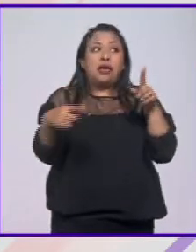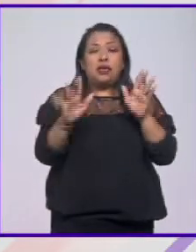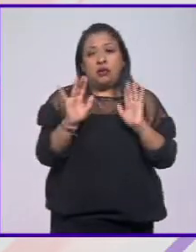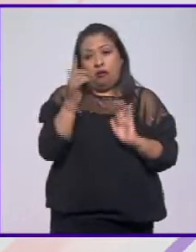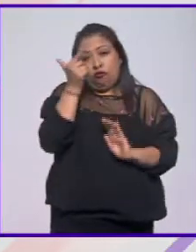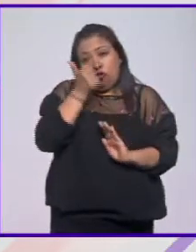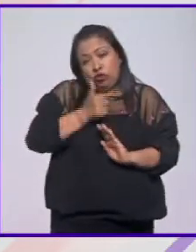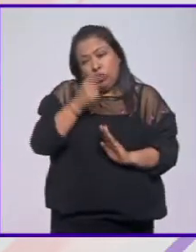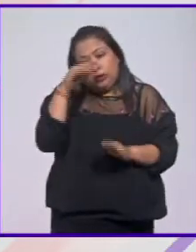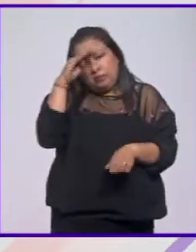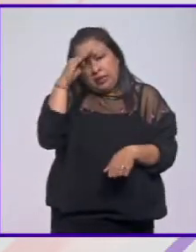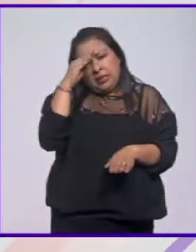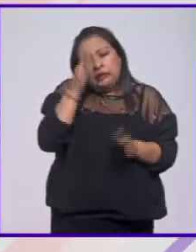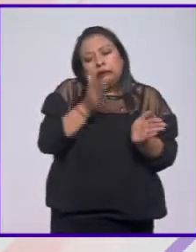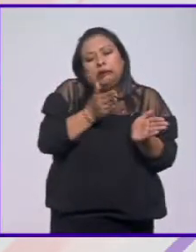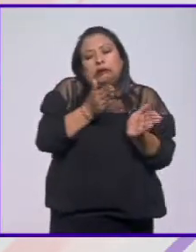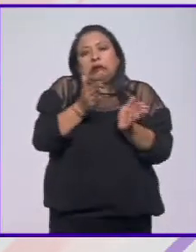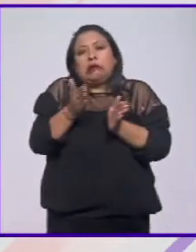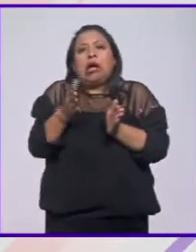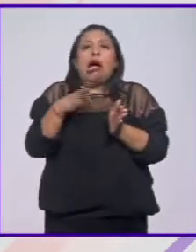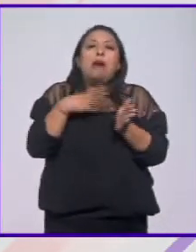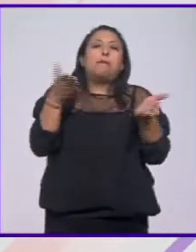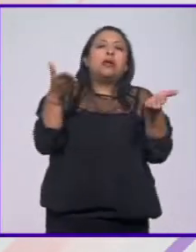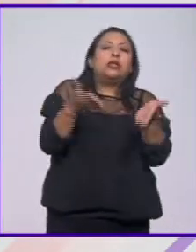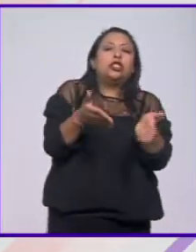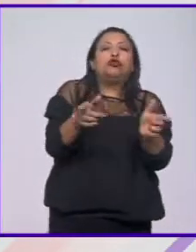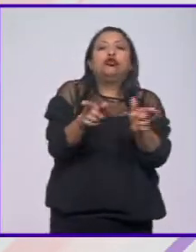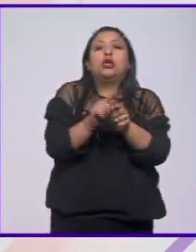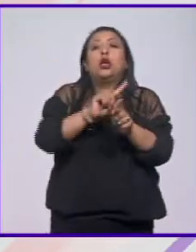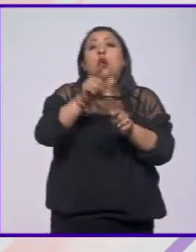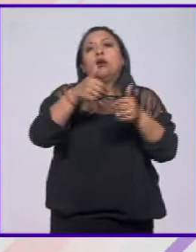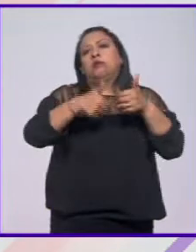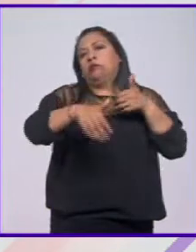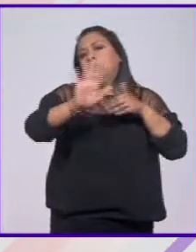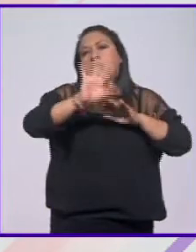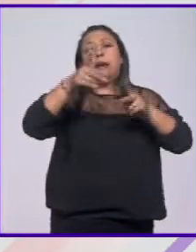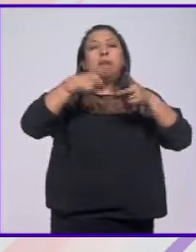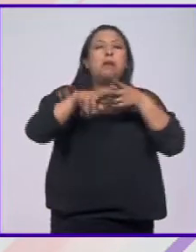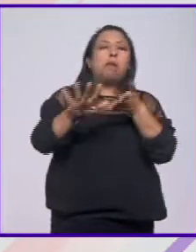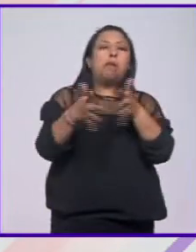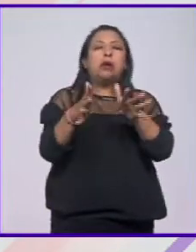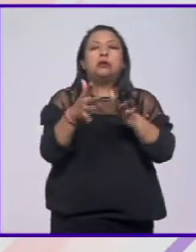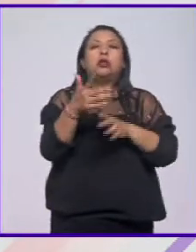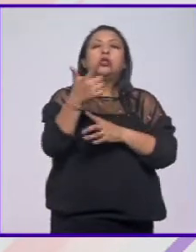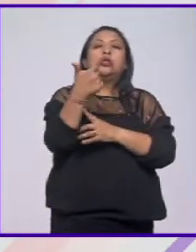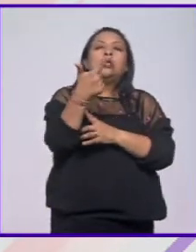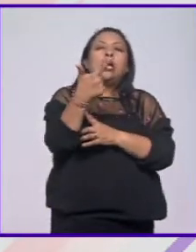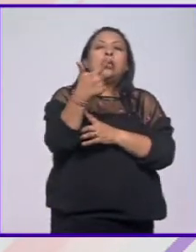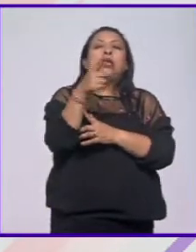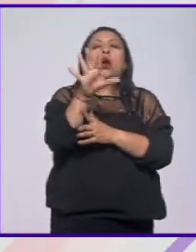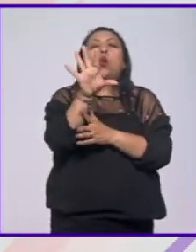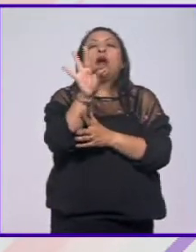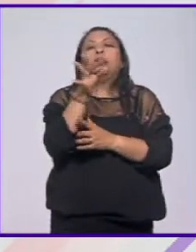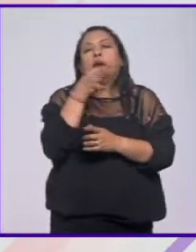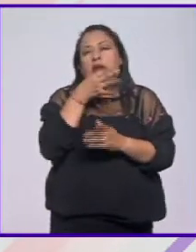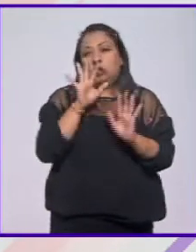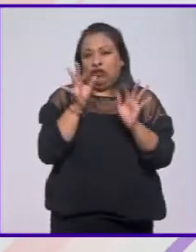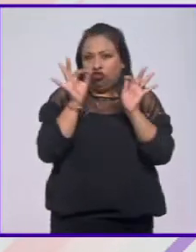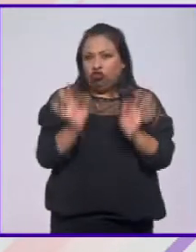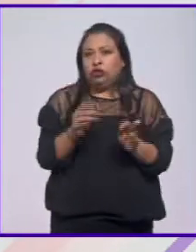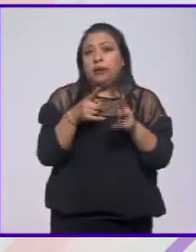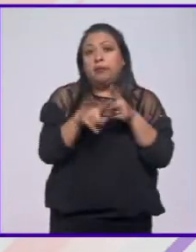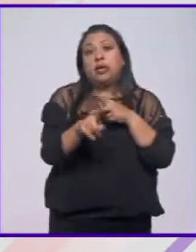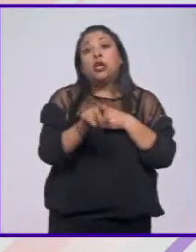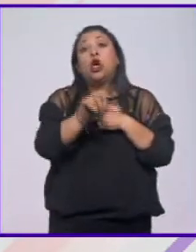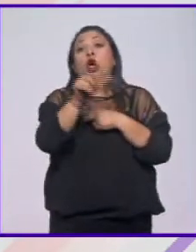noche. Se cree que después de una pequeña presentación estará arrancando más o menos a las 7:40.